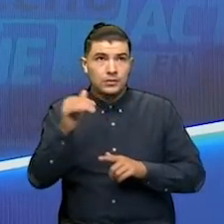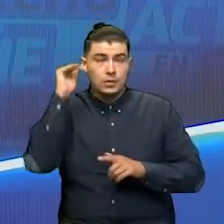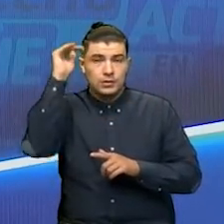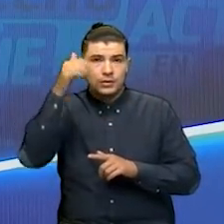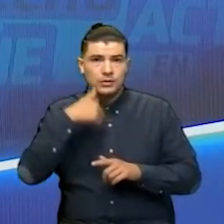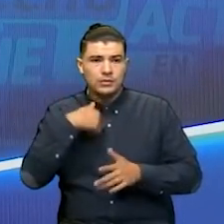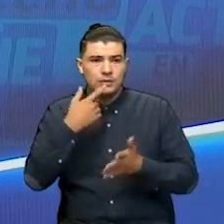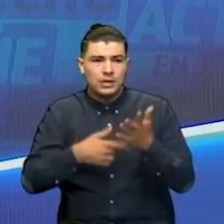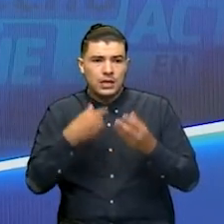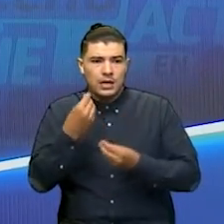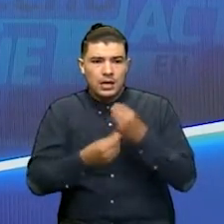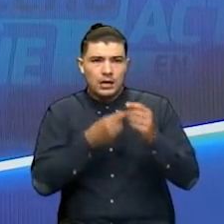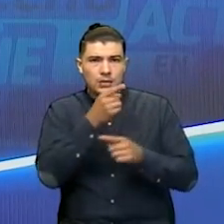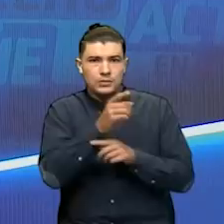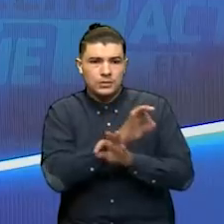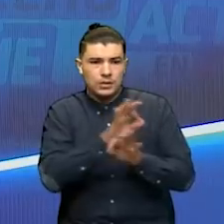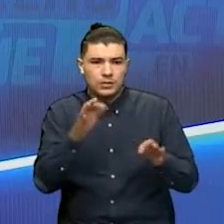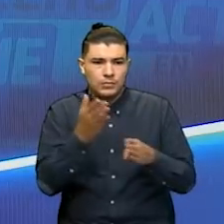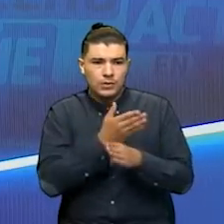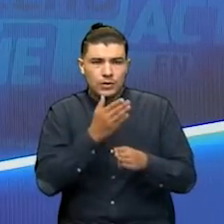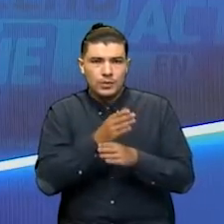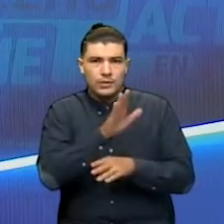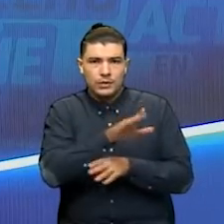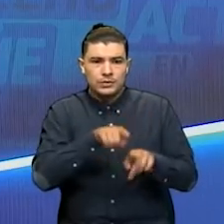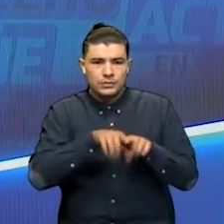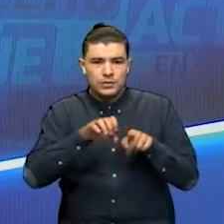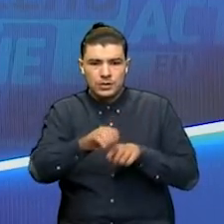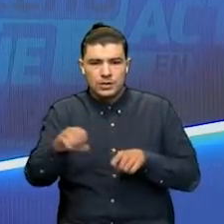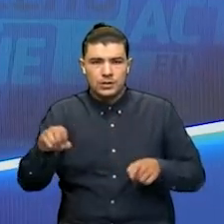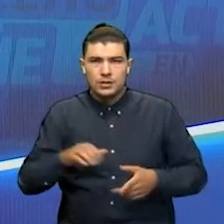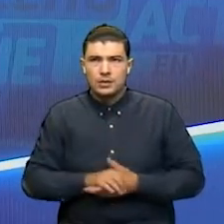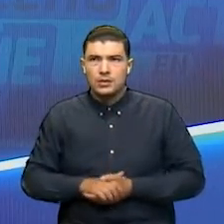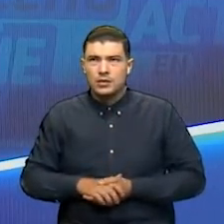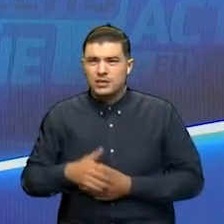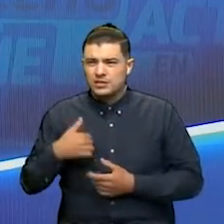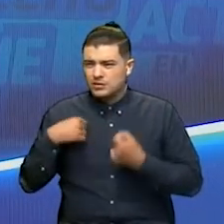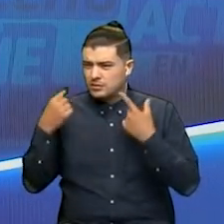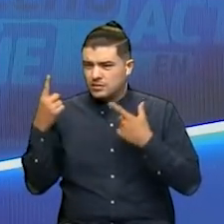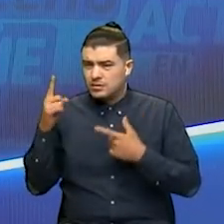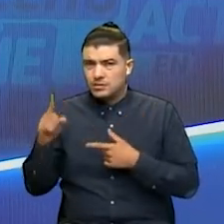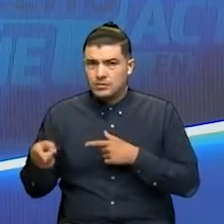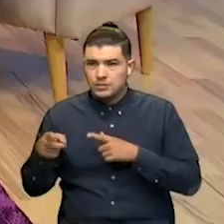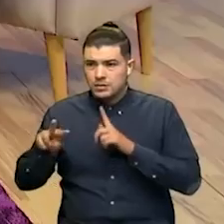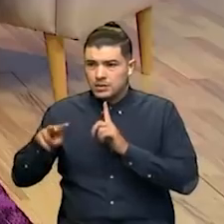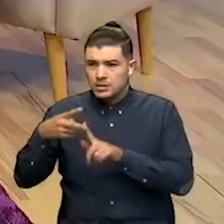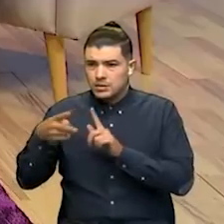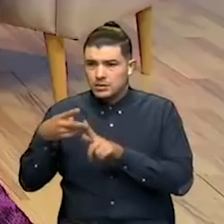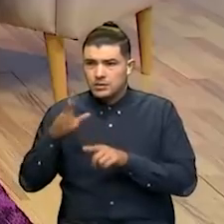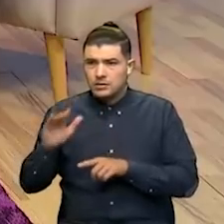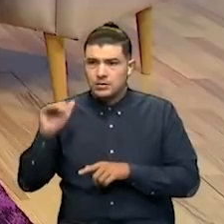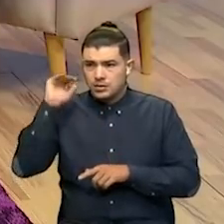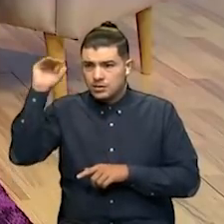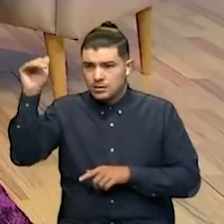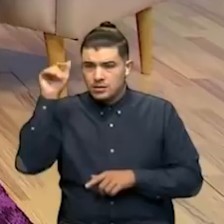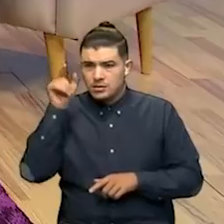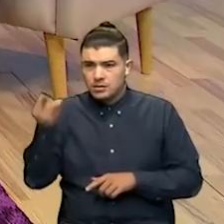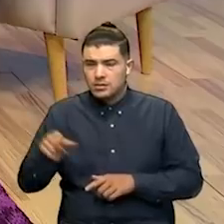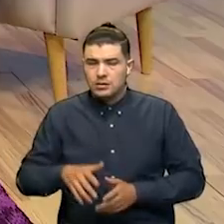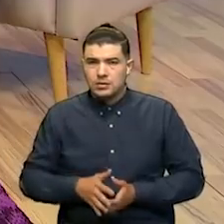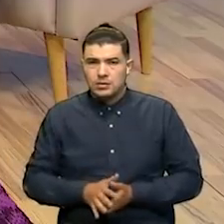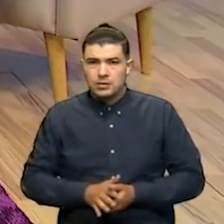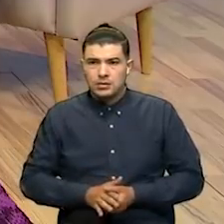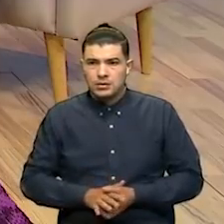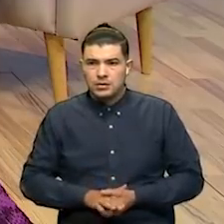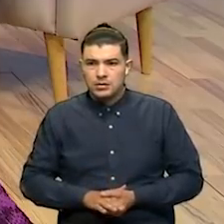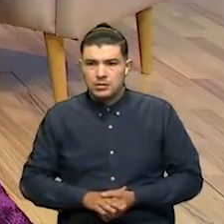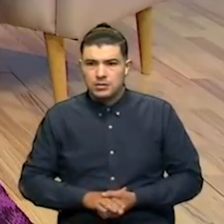¿yo qué tengo que hacer para que él no tenga problemas con los hermanos? Para, a ver, le entiendo, el segundo piso entiendo es de él y es... No, el